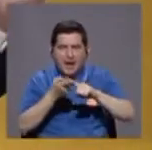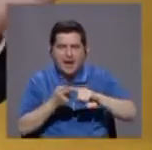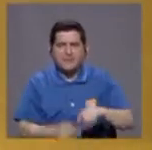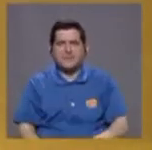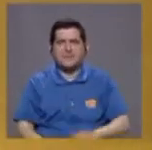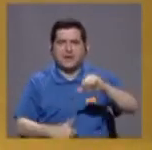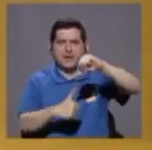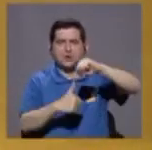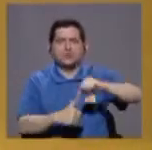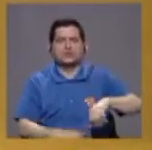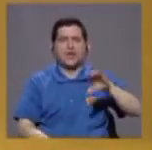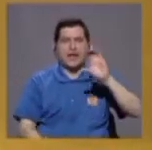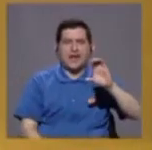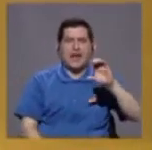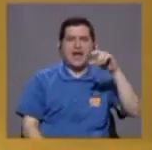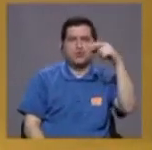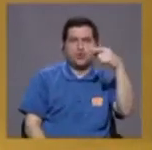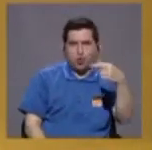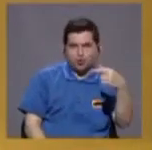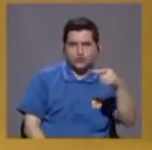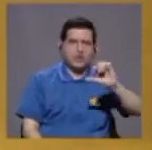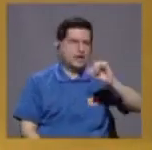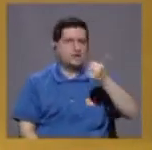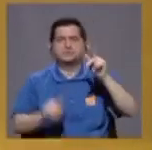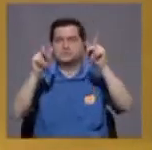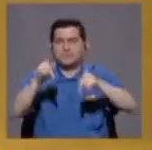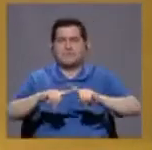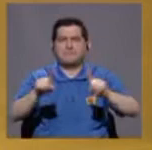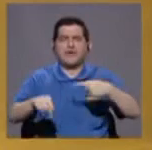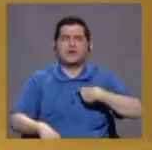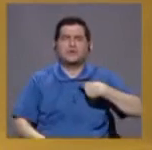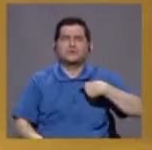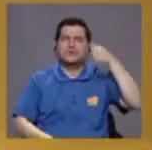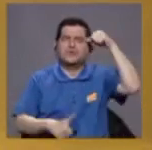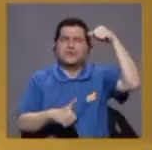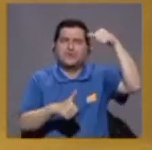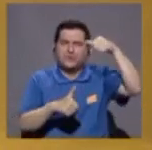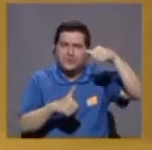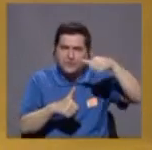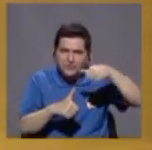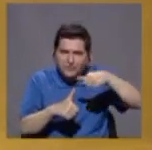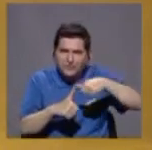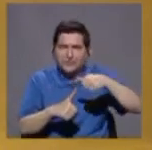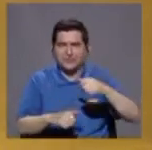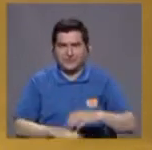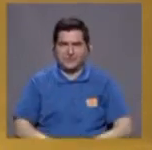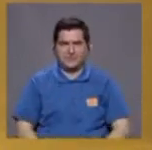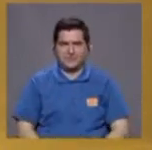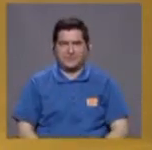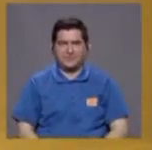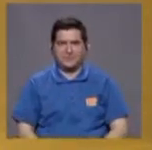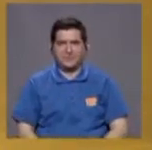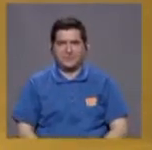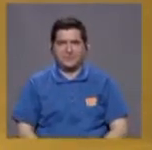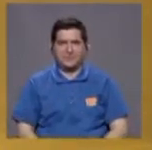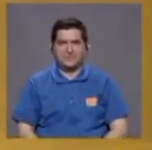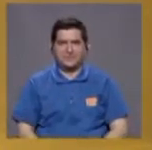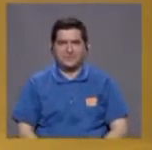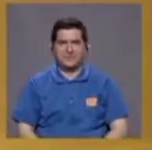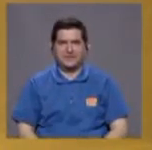Claudio González y otros, pero quiero recordar que cuando acababa de